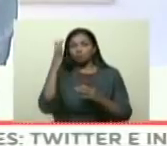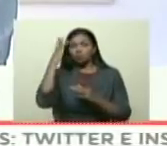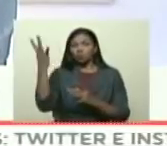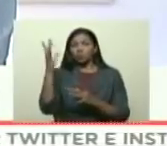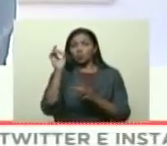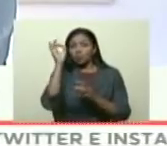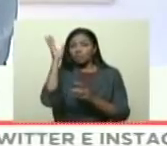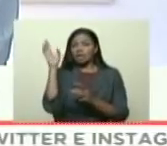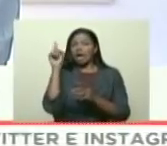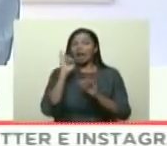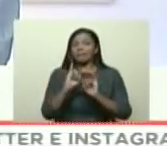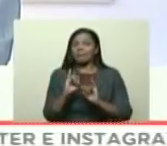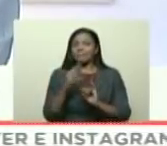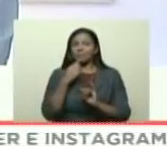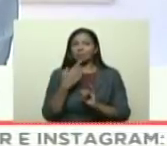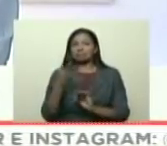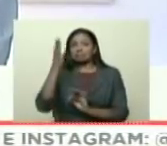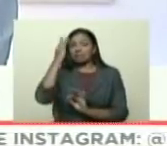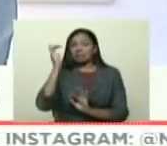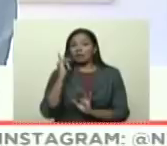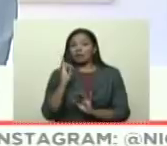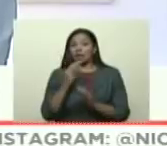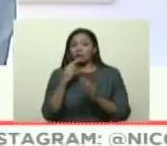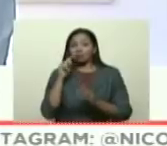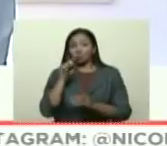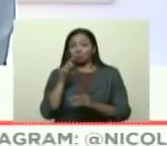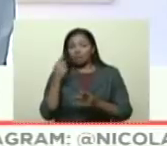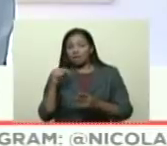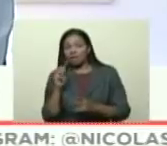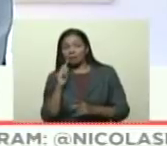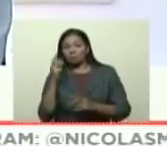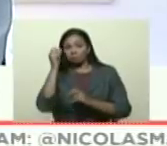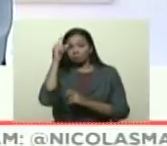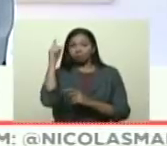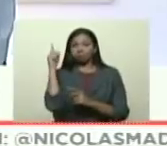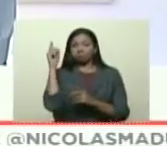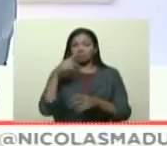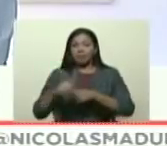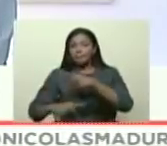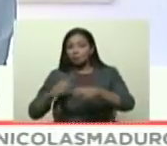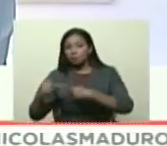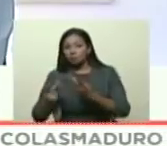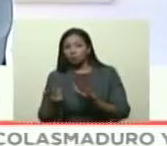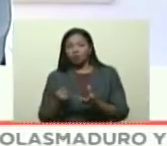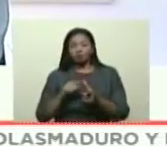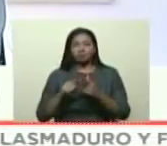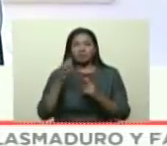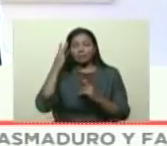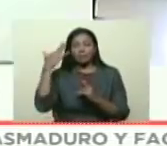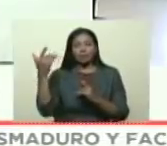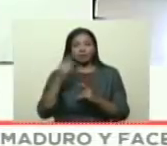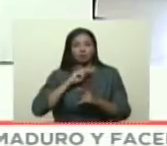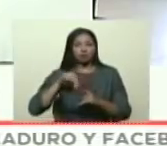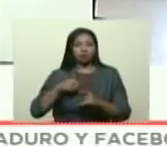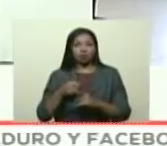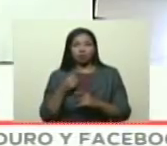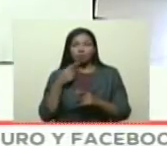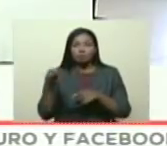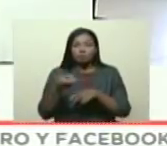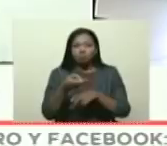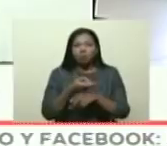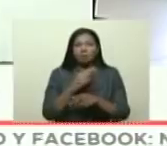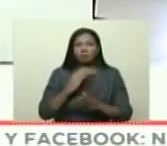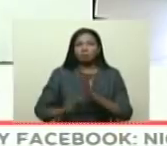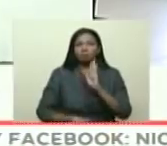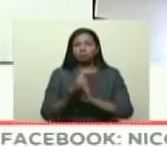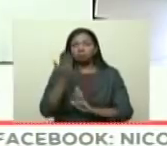parecida a esta, sin saber que existías tú y que ustedes tenían esa capacidad de producción. Imagínate tú que nosotros